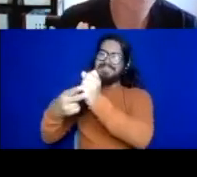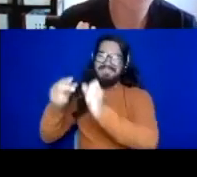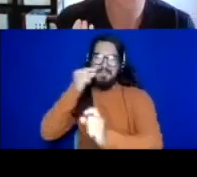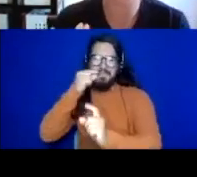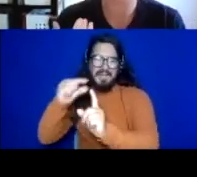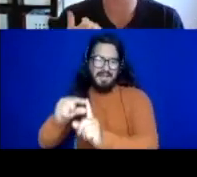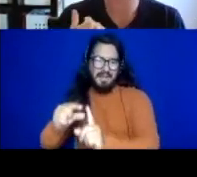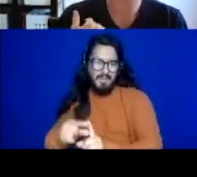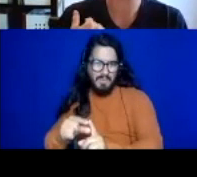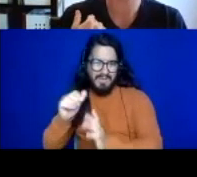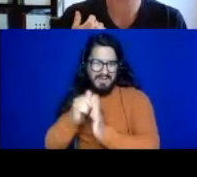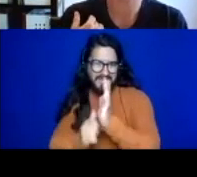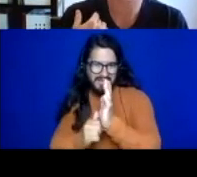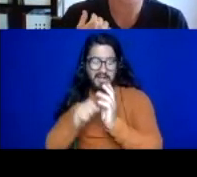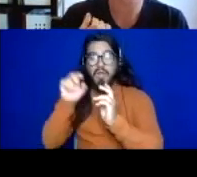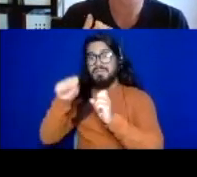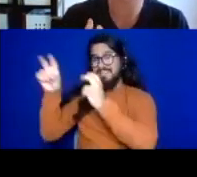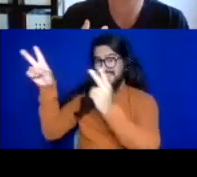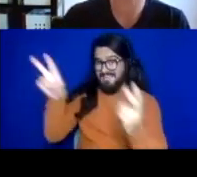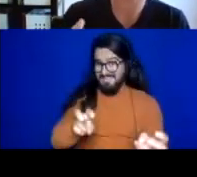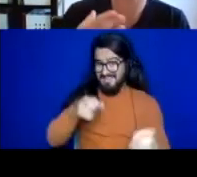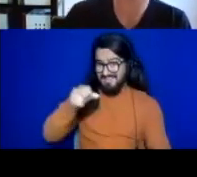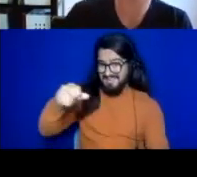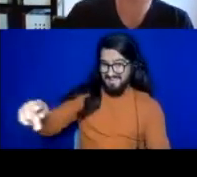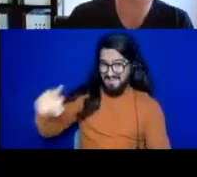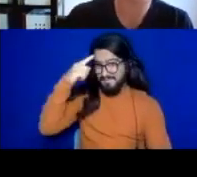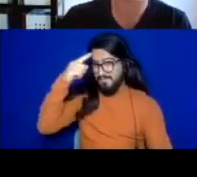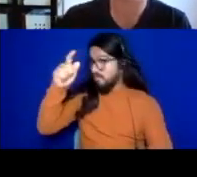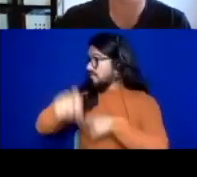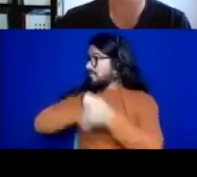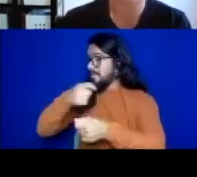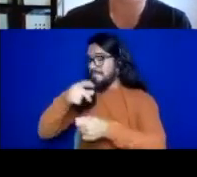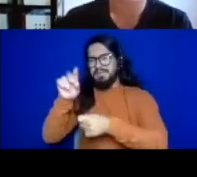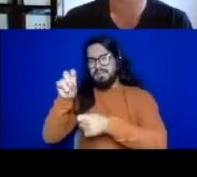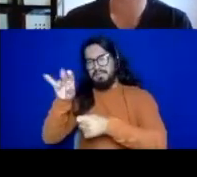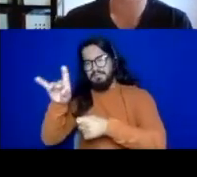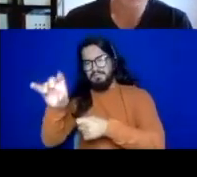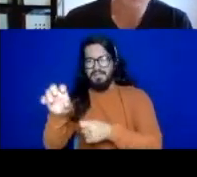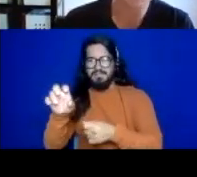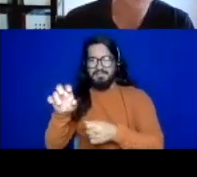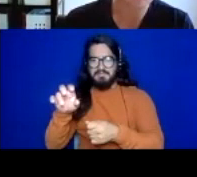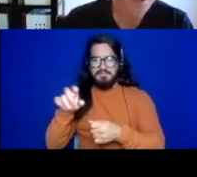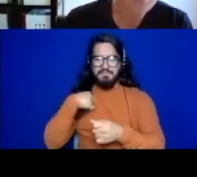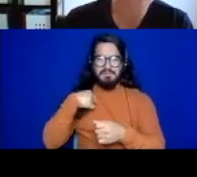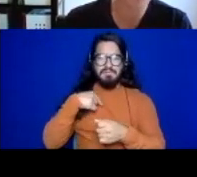grabar nuestras contraseñas en nuestro software de manejo de contraseñas, y ahí puedes